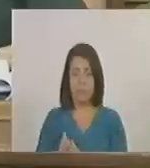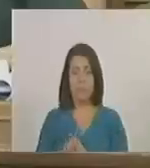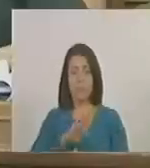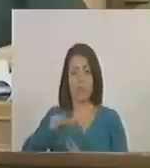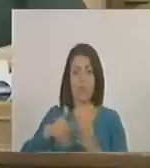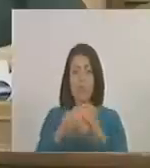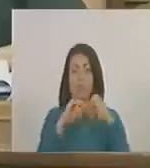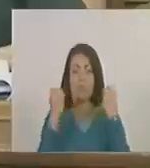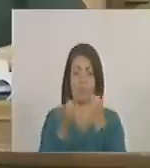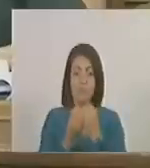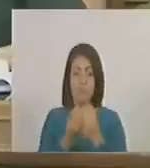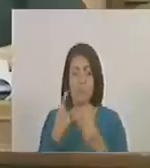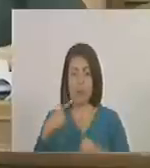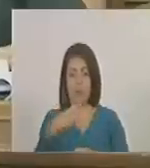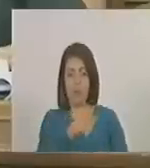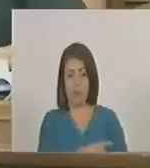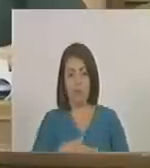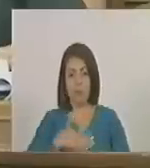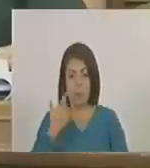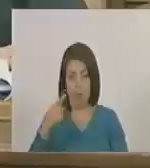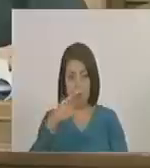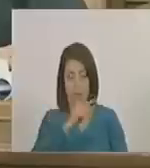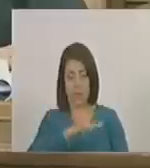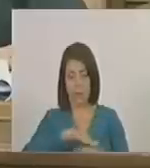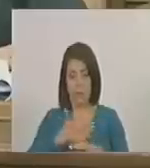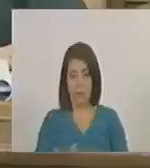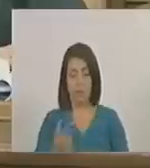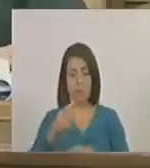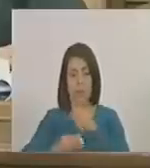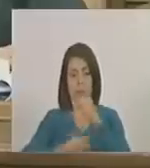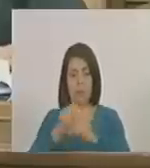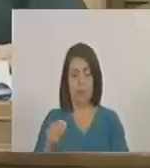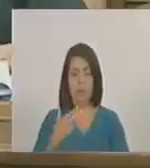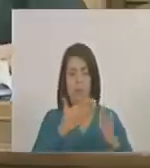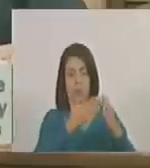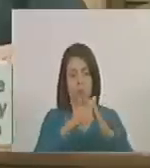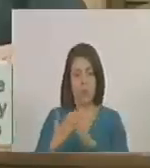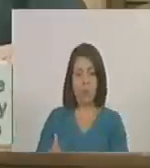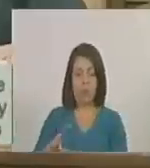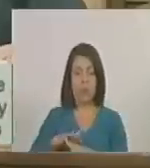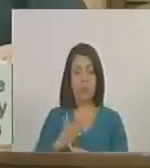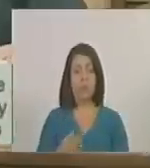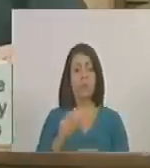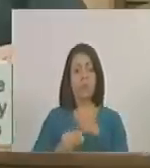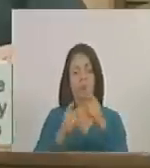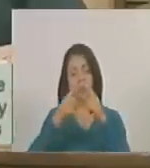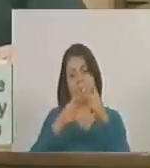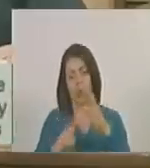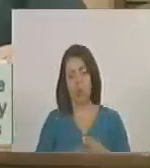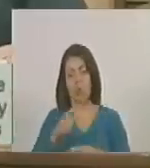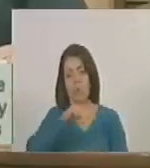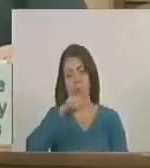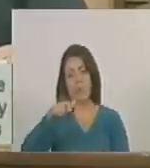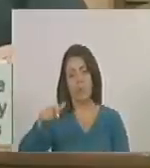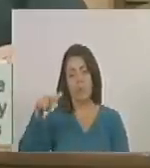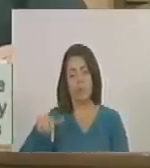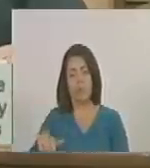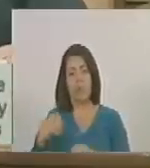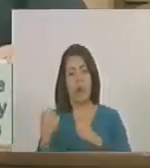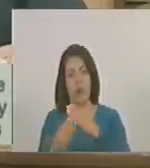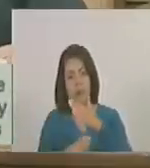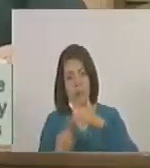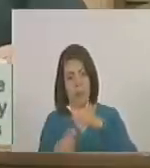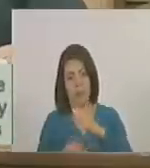las organizaciones que existen o pueden existir en el seno de las comunidades y agrupan un conjunto de personas con base